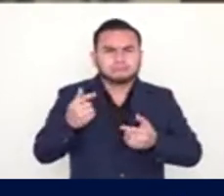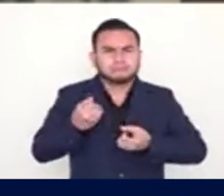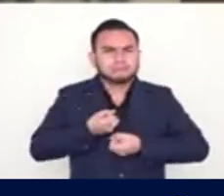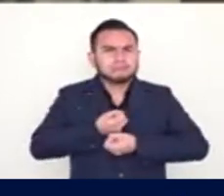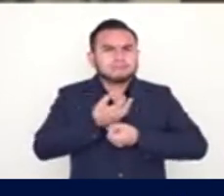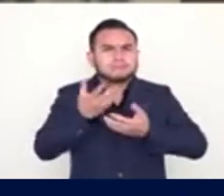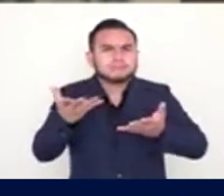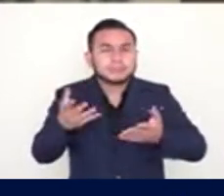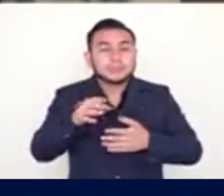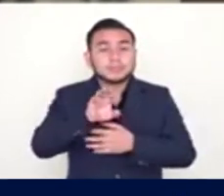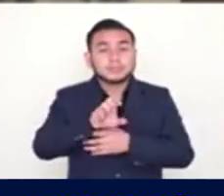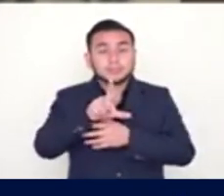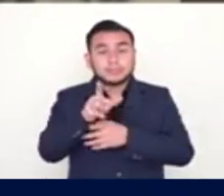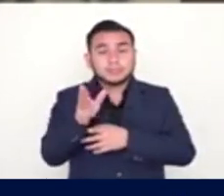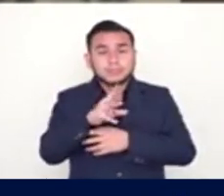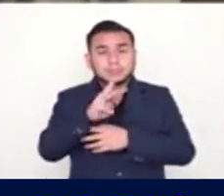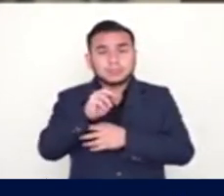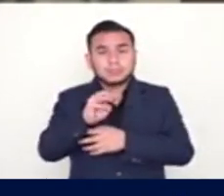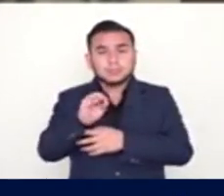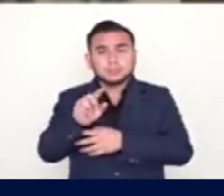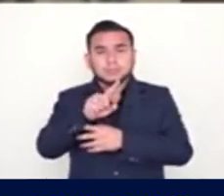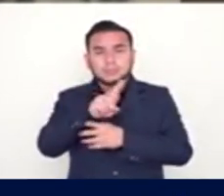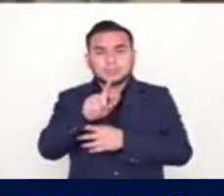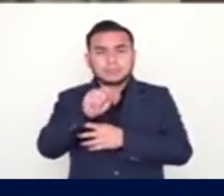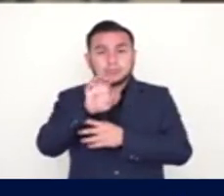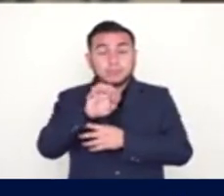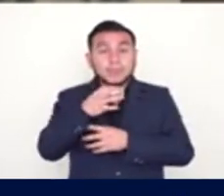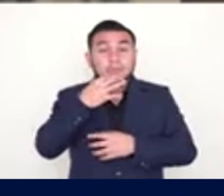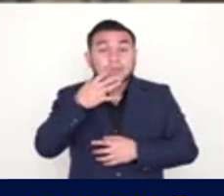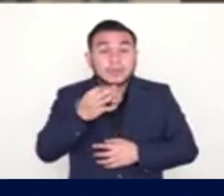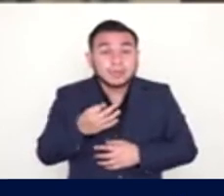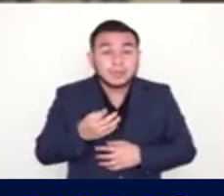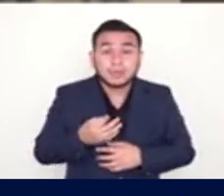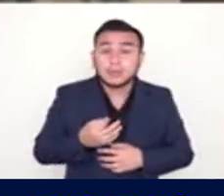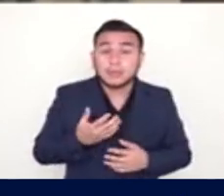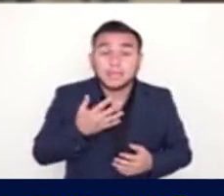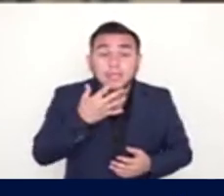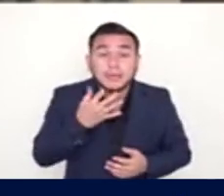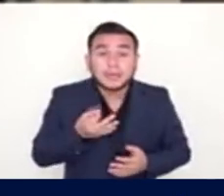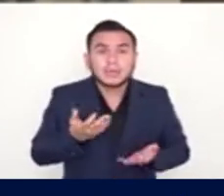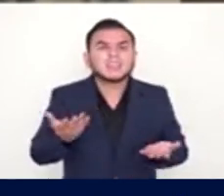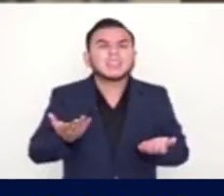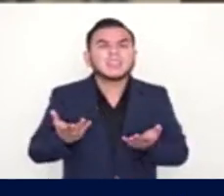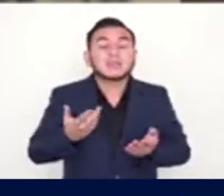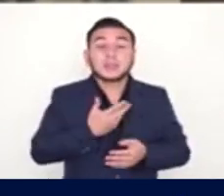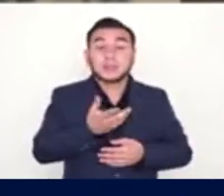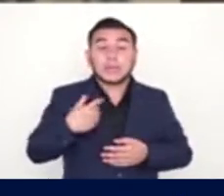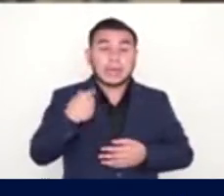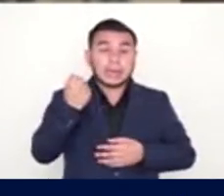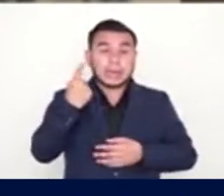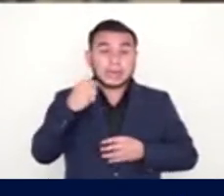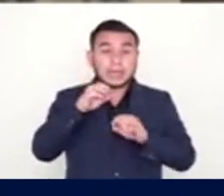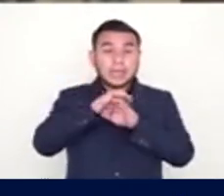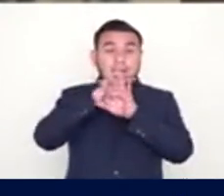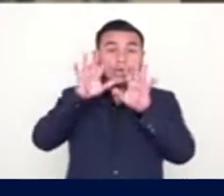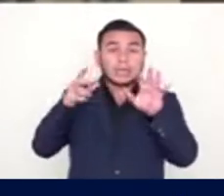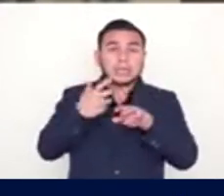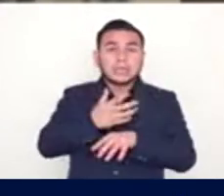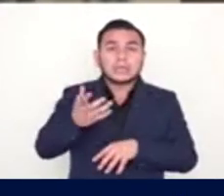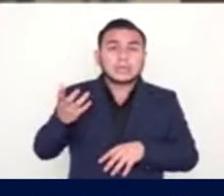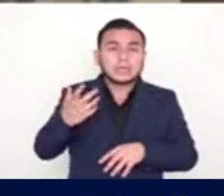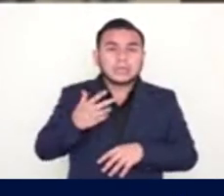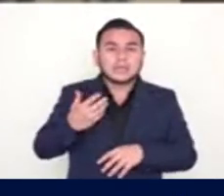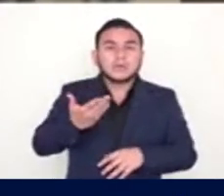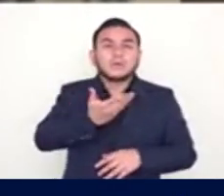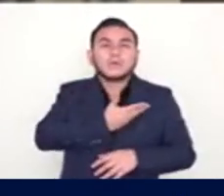existen todavía del Mozote. Y cualquier persona con un dedo de frente y que no sea financiada por George Soros va a entender que si hubiera ese algo que